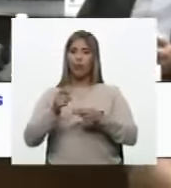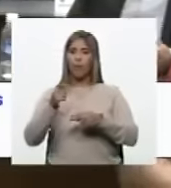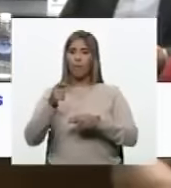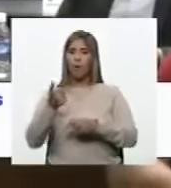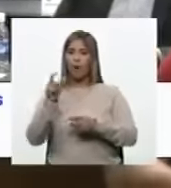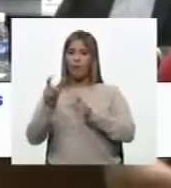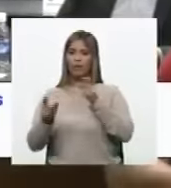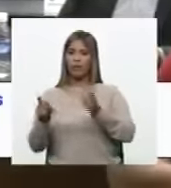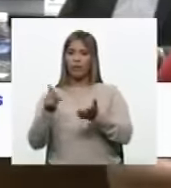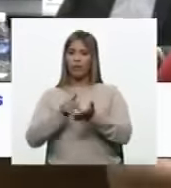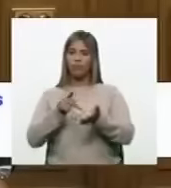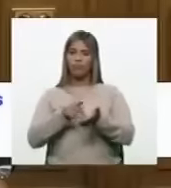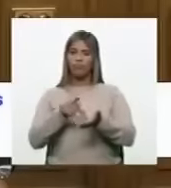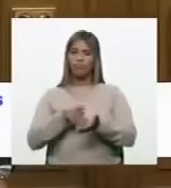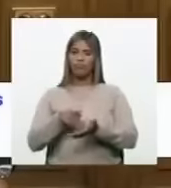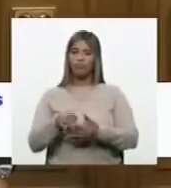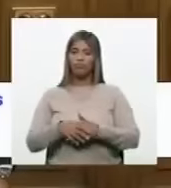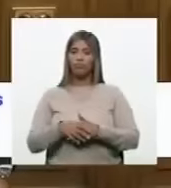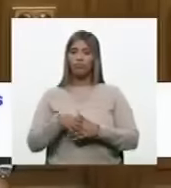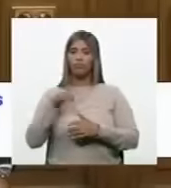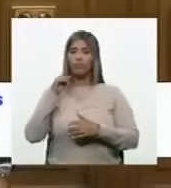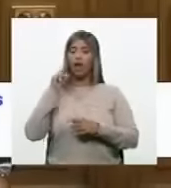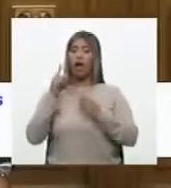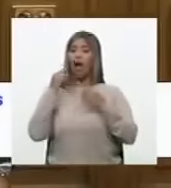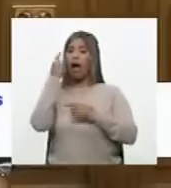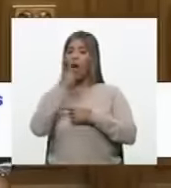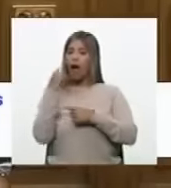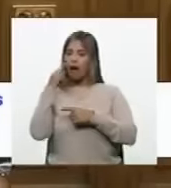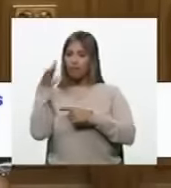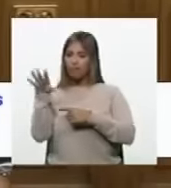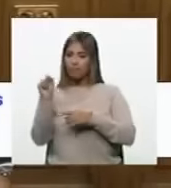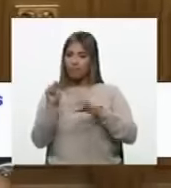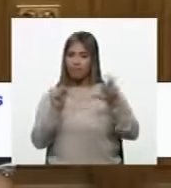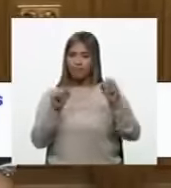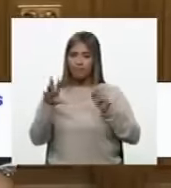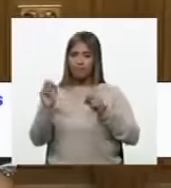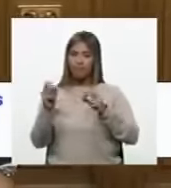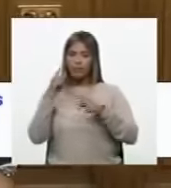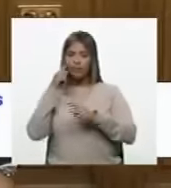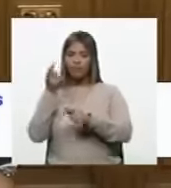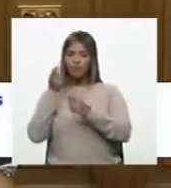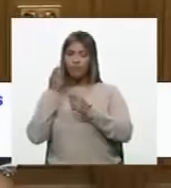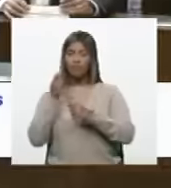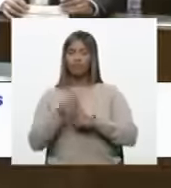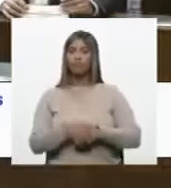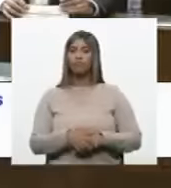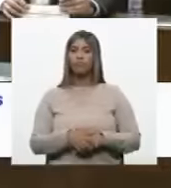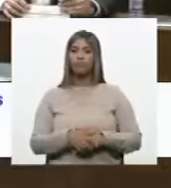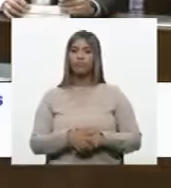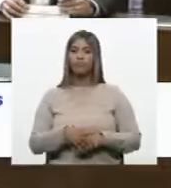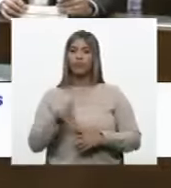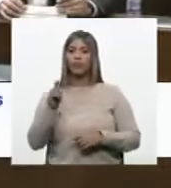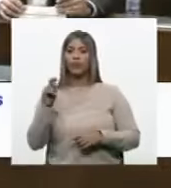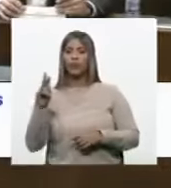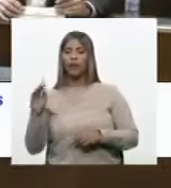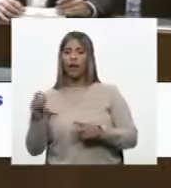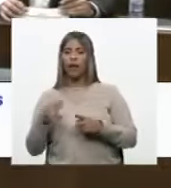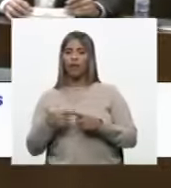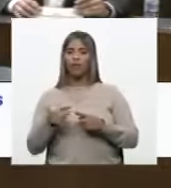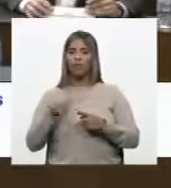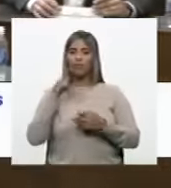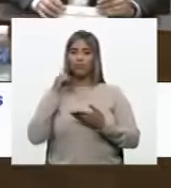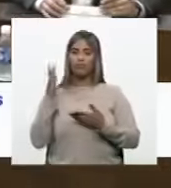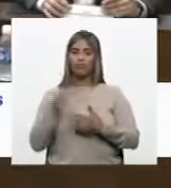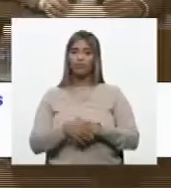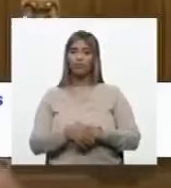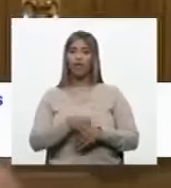estábamos. Recuerdo algunas caras por aquí, compatriotas que estaban aquí, Torrealba, que